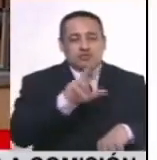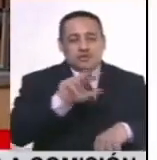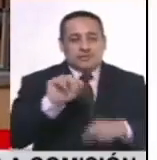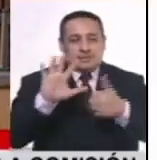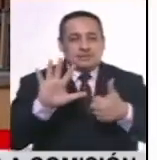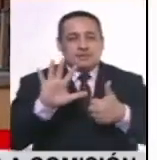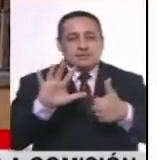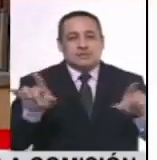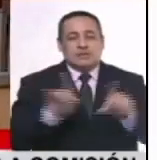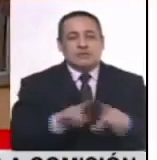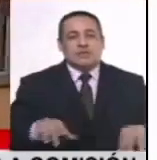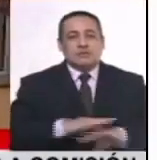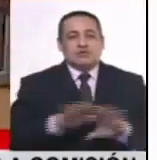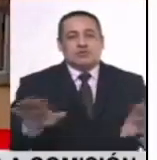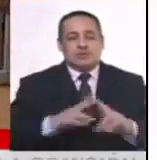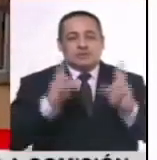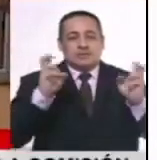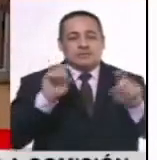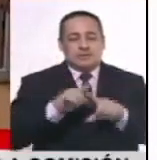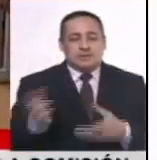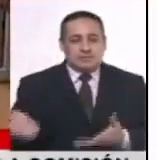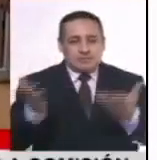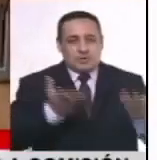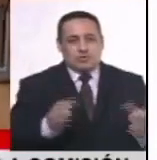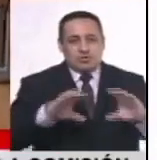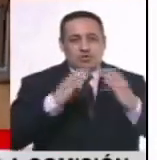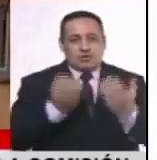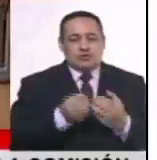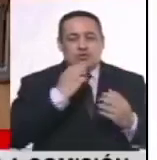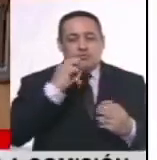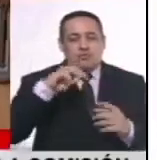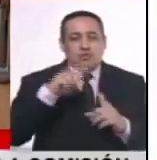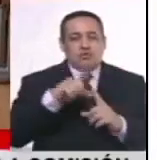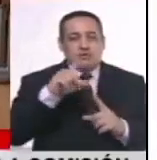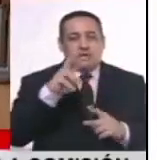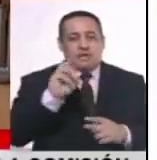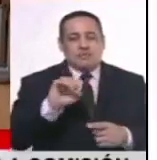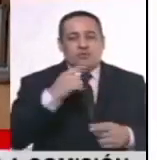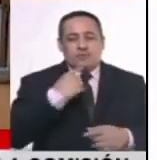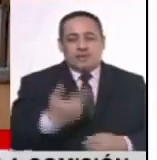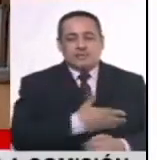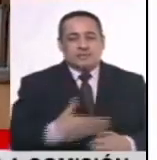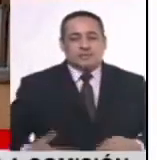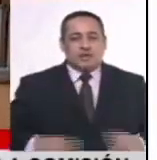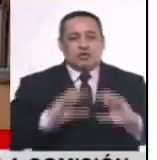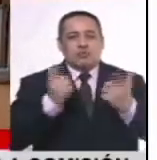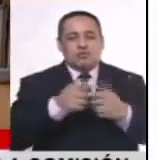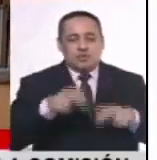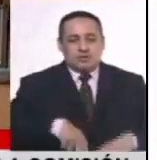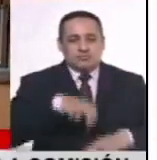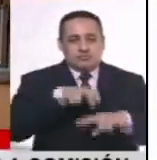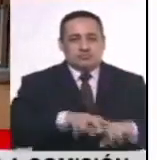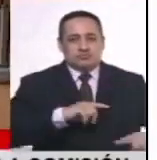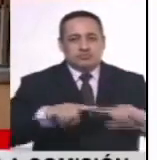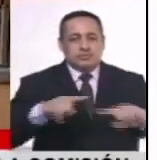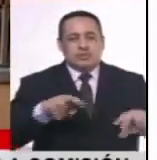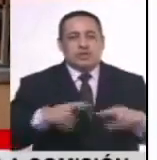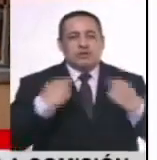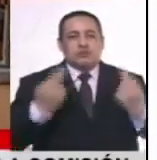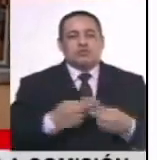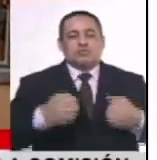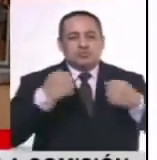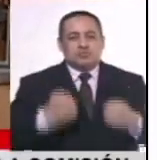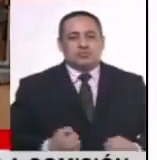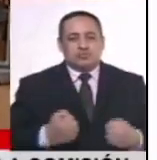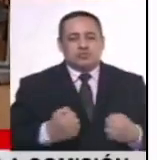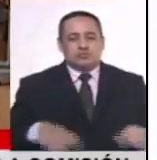horas, doy por concluido el acto e invito al congresista Segundo Montalvo, presidente de la comisión, a asumir la conducción de la sesión y la